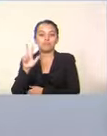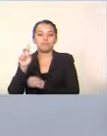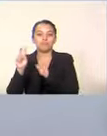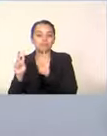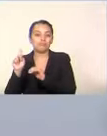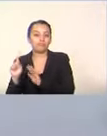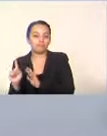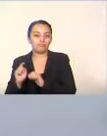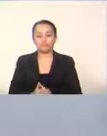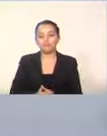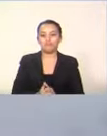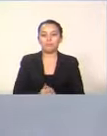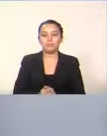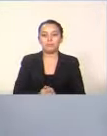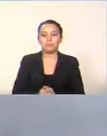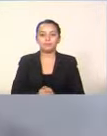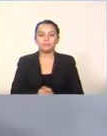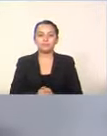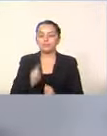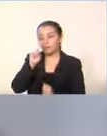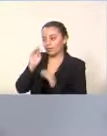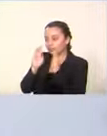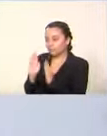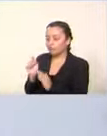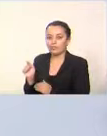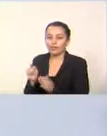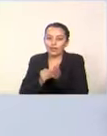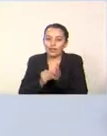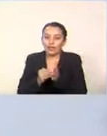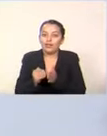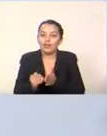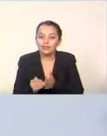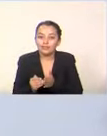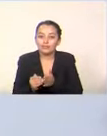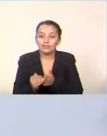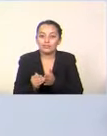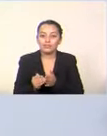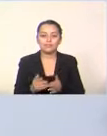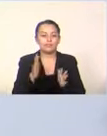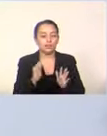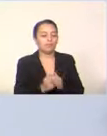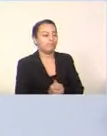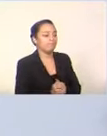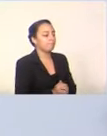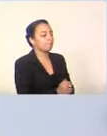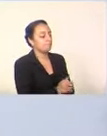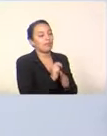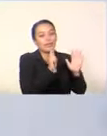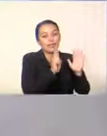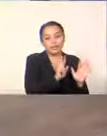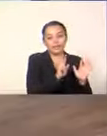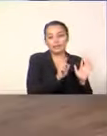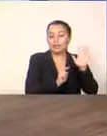bien el hecho de identificar que es el número que va antes del signo menos. Eso es correcto, va antes del signo menos. Entonces, en este caso, el